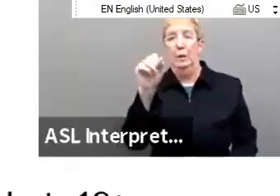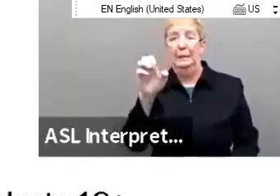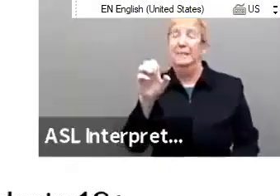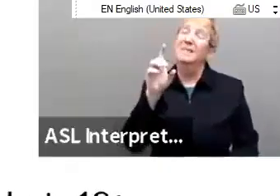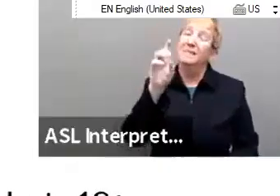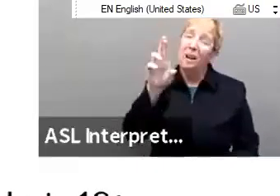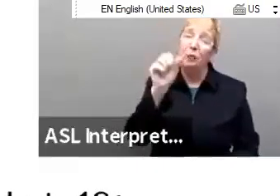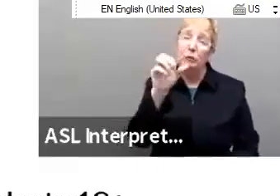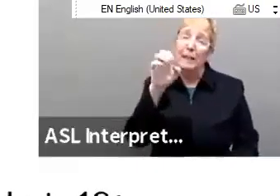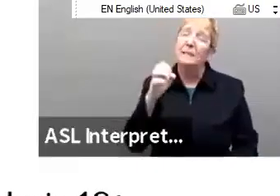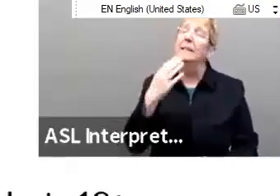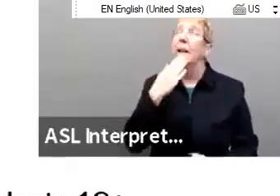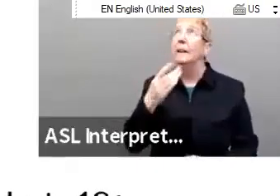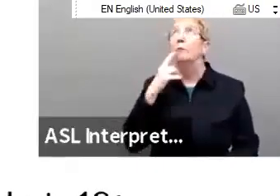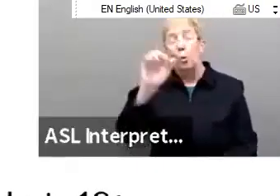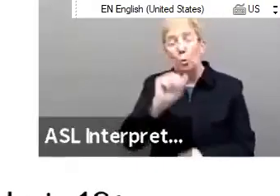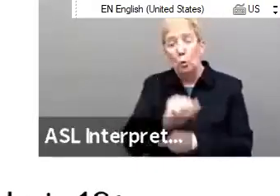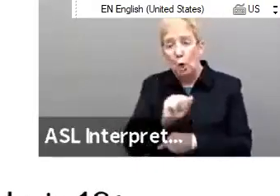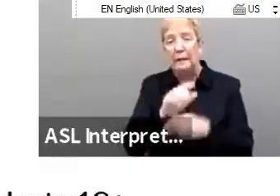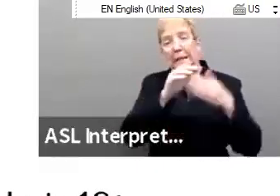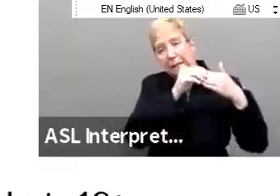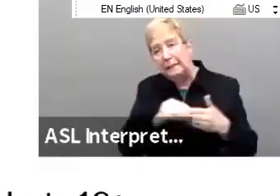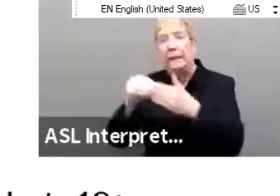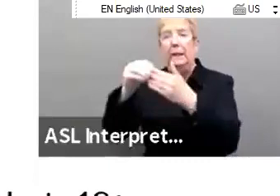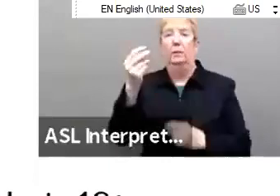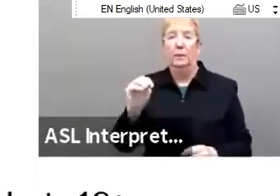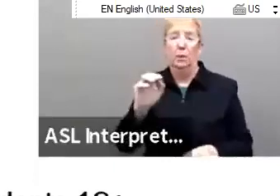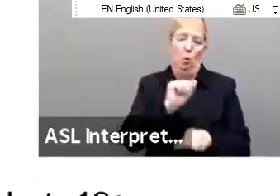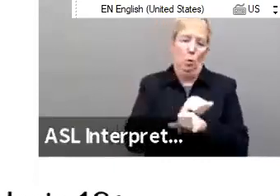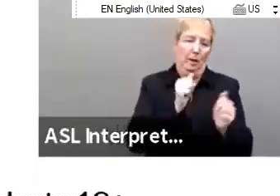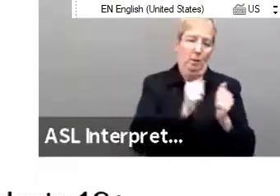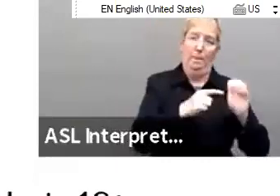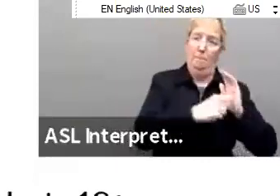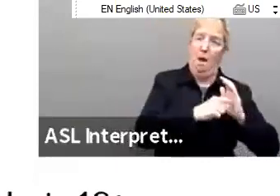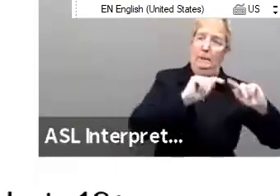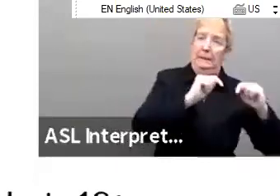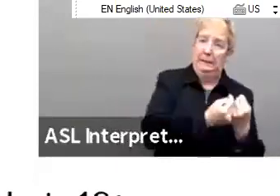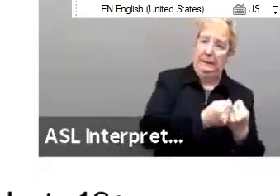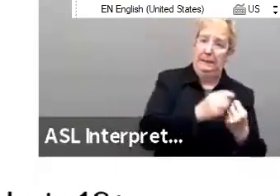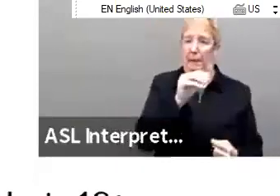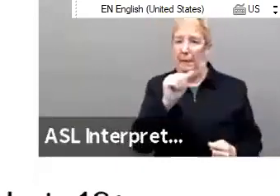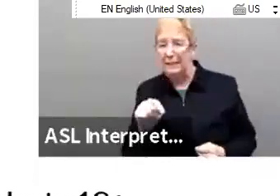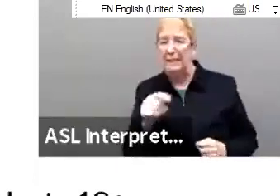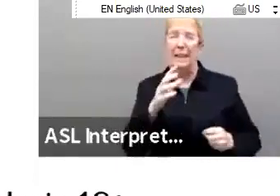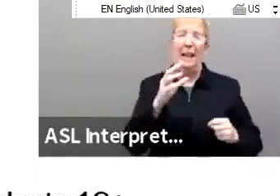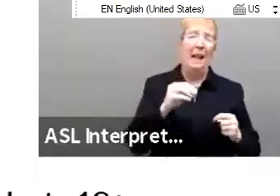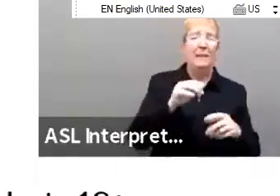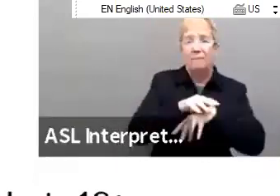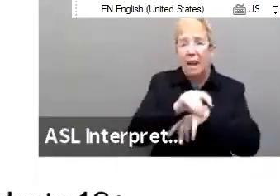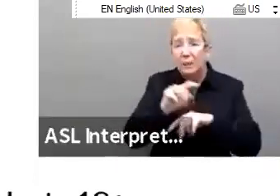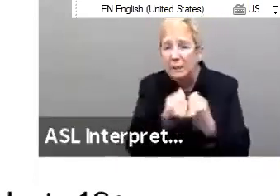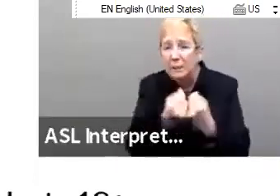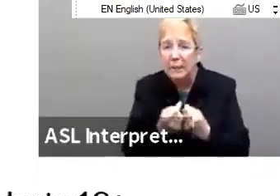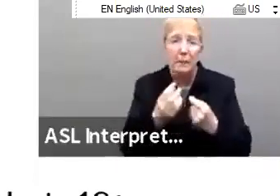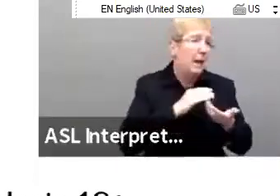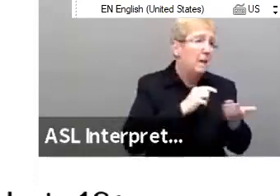estas metas. Muchas gracias. Gracias por sintonizarse y creo que ahora me toca